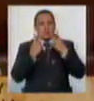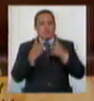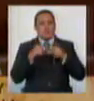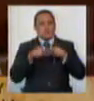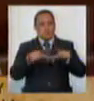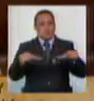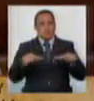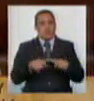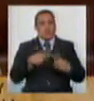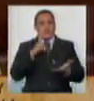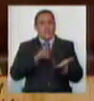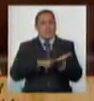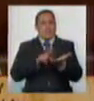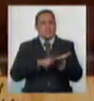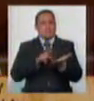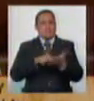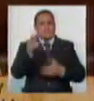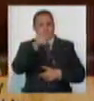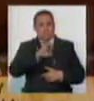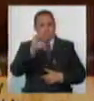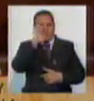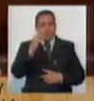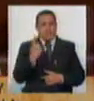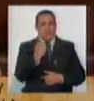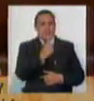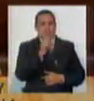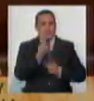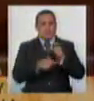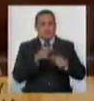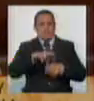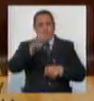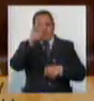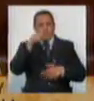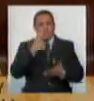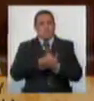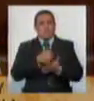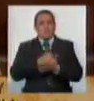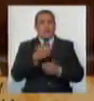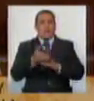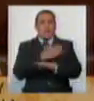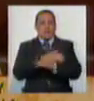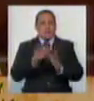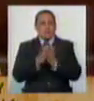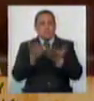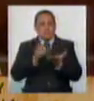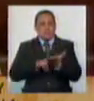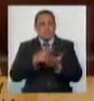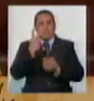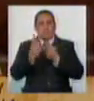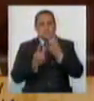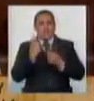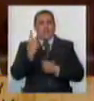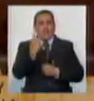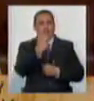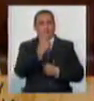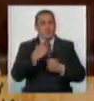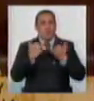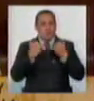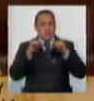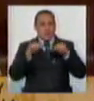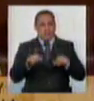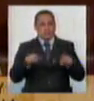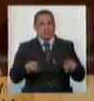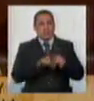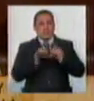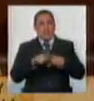exención de la visa Schengen que cada peruano era obligado a sacar para visitar cualquier país de la Unión Europea. Esto y